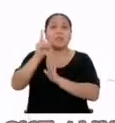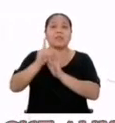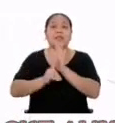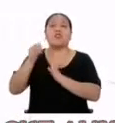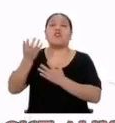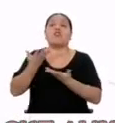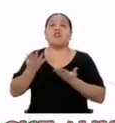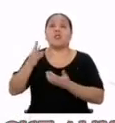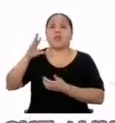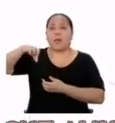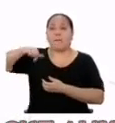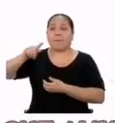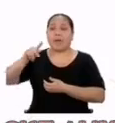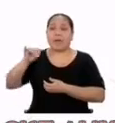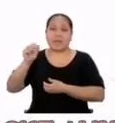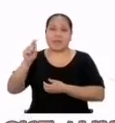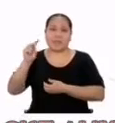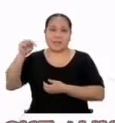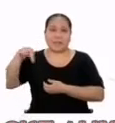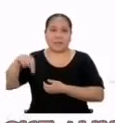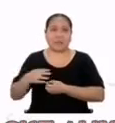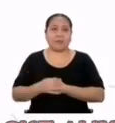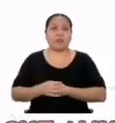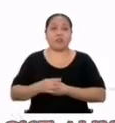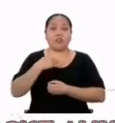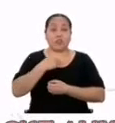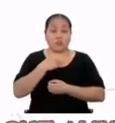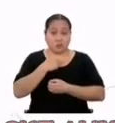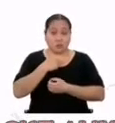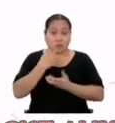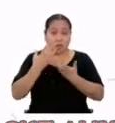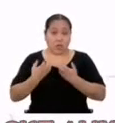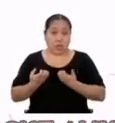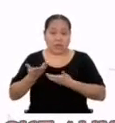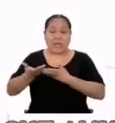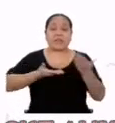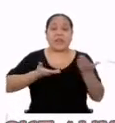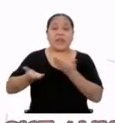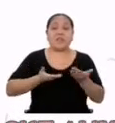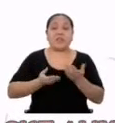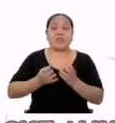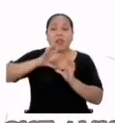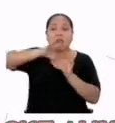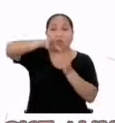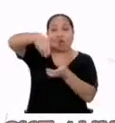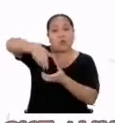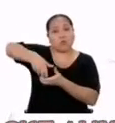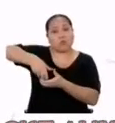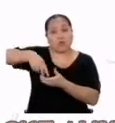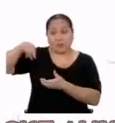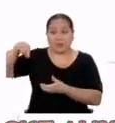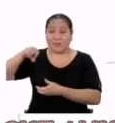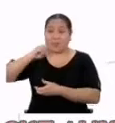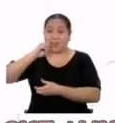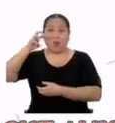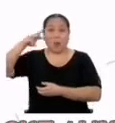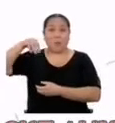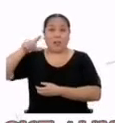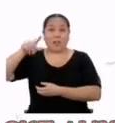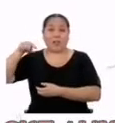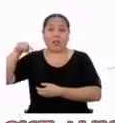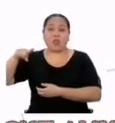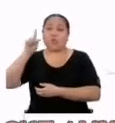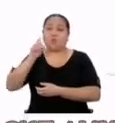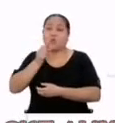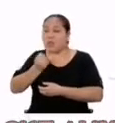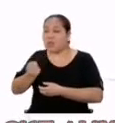Pakistán. Lo que yo quiero es servir a la humanidad, dijo una vez Malala en una